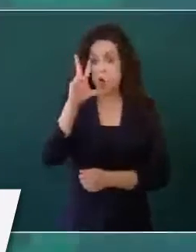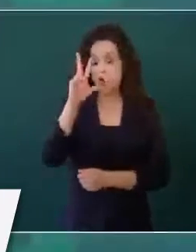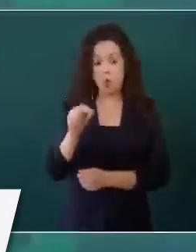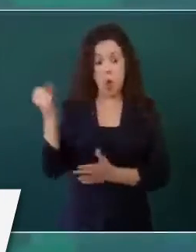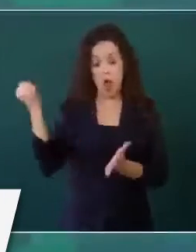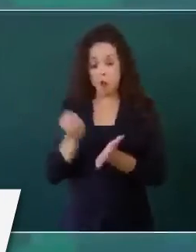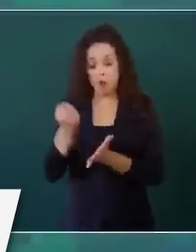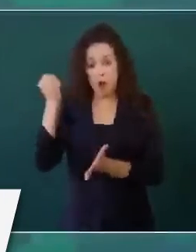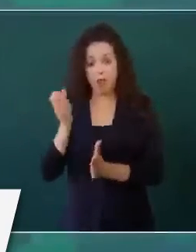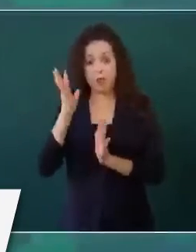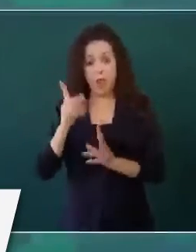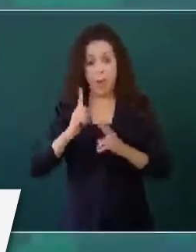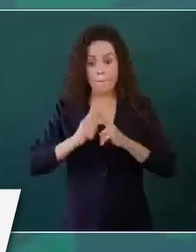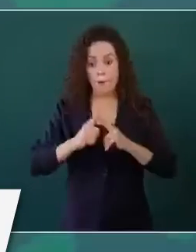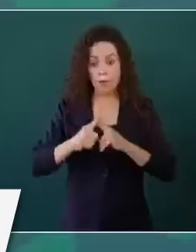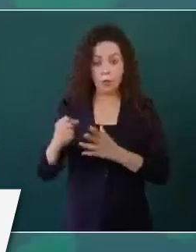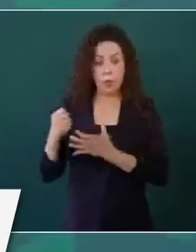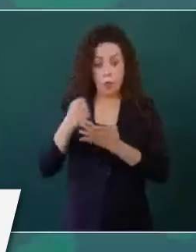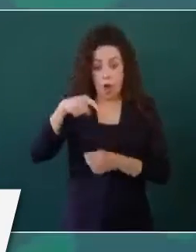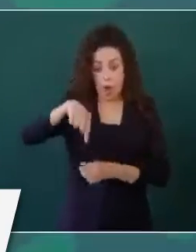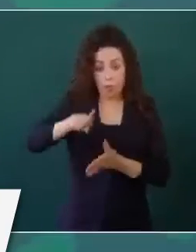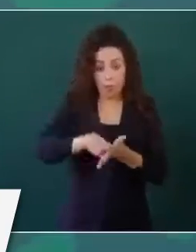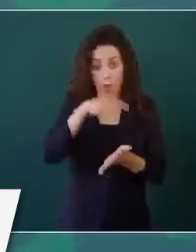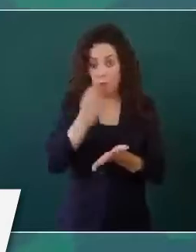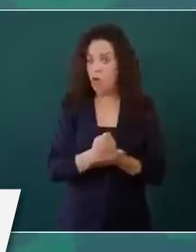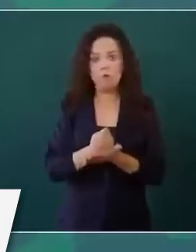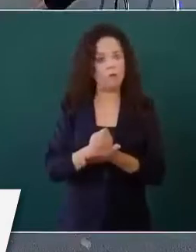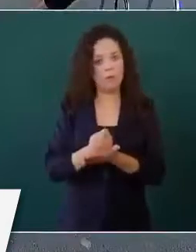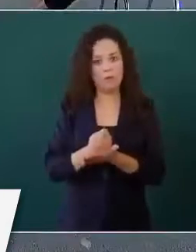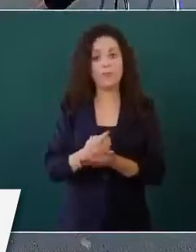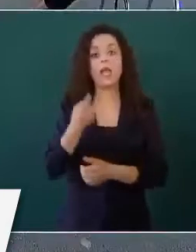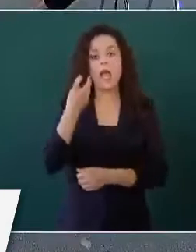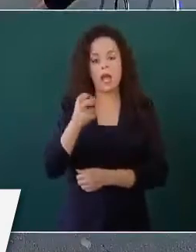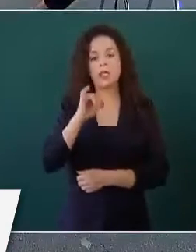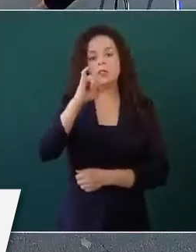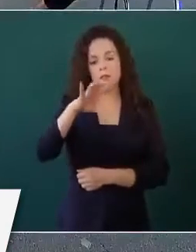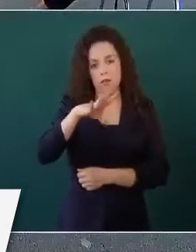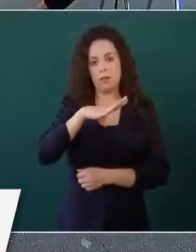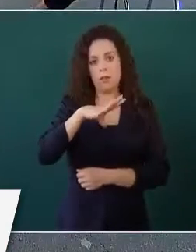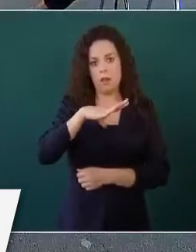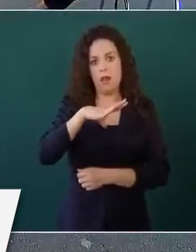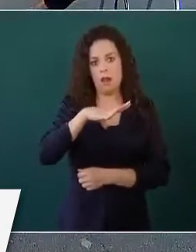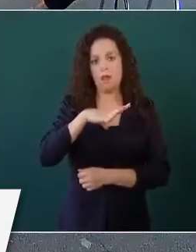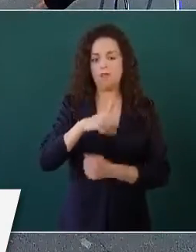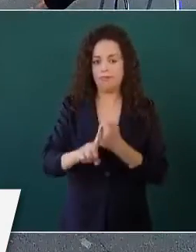autorizado de Tamaulipas. Entonces sí, hay una intervención.